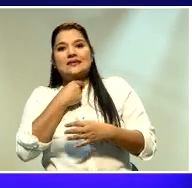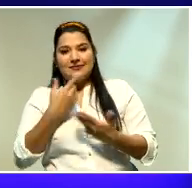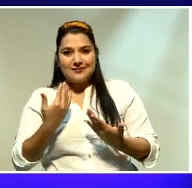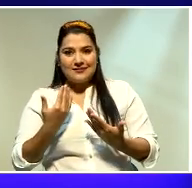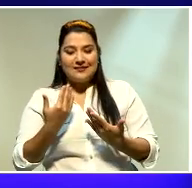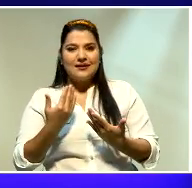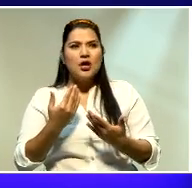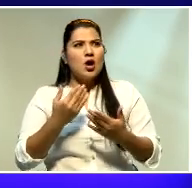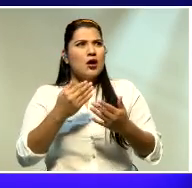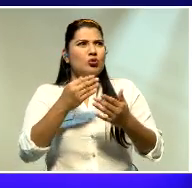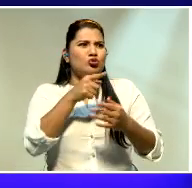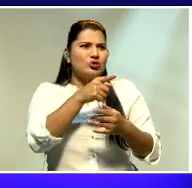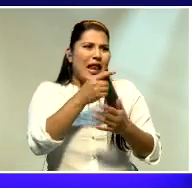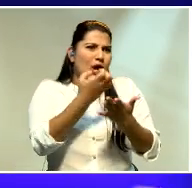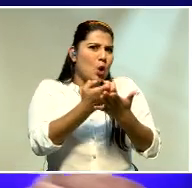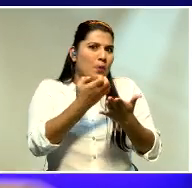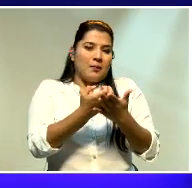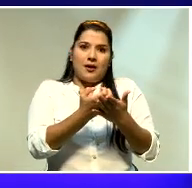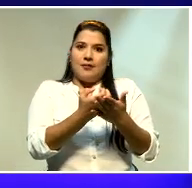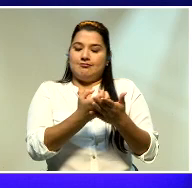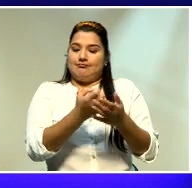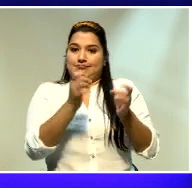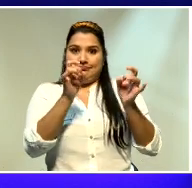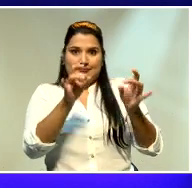desfasaje económico